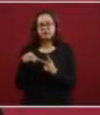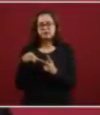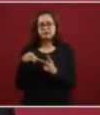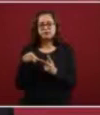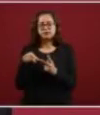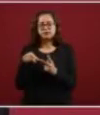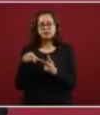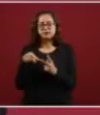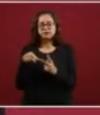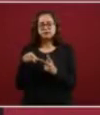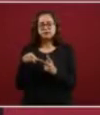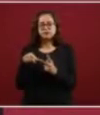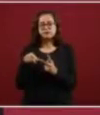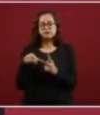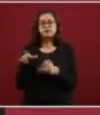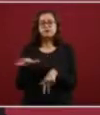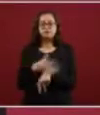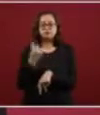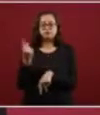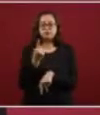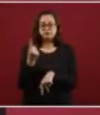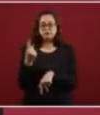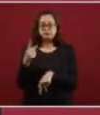porque los liberales de la reforma